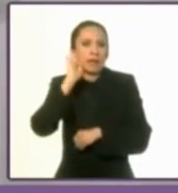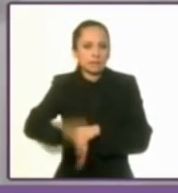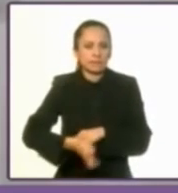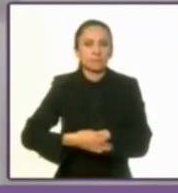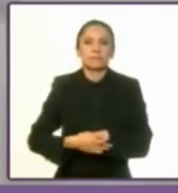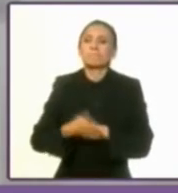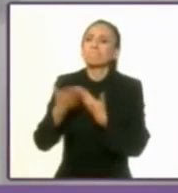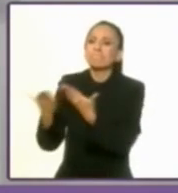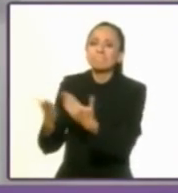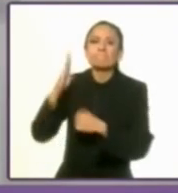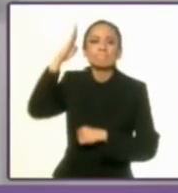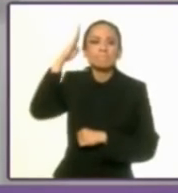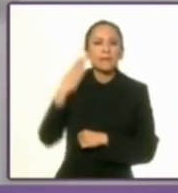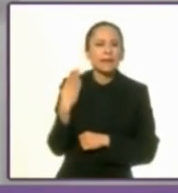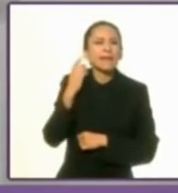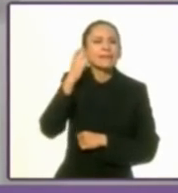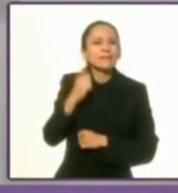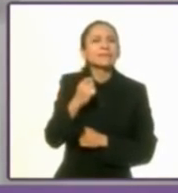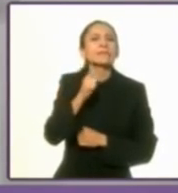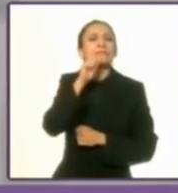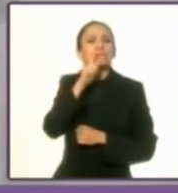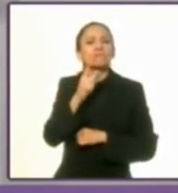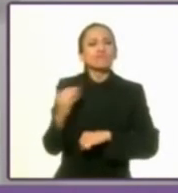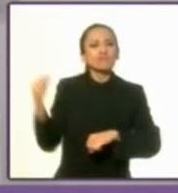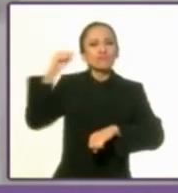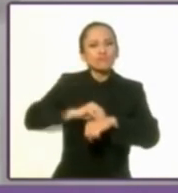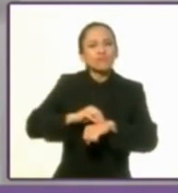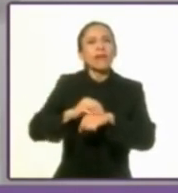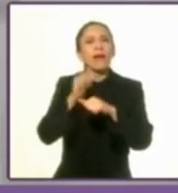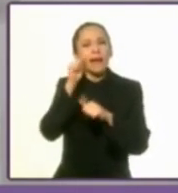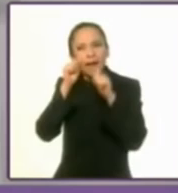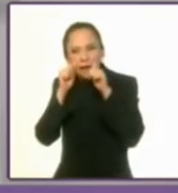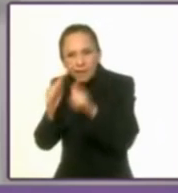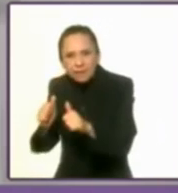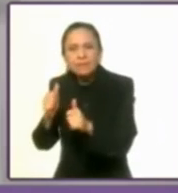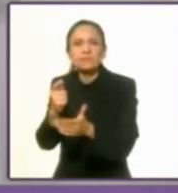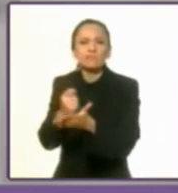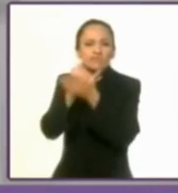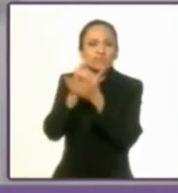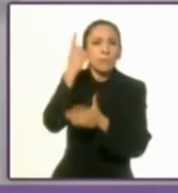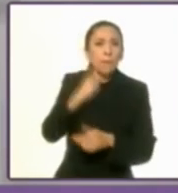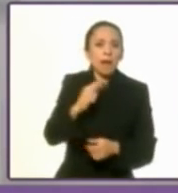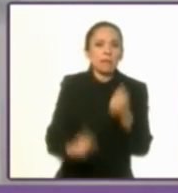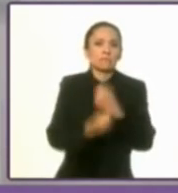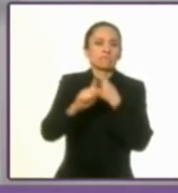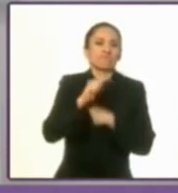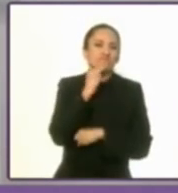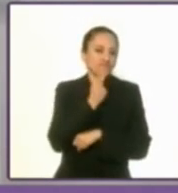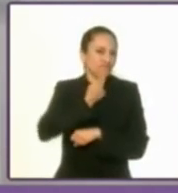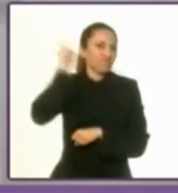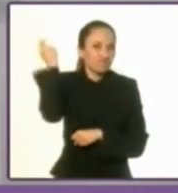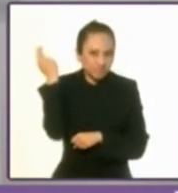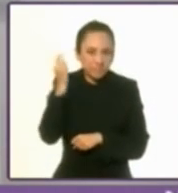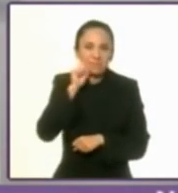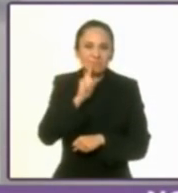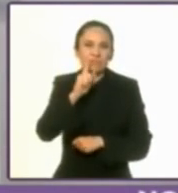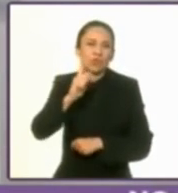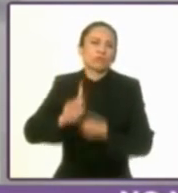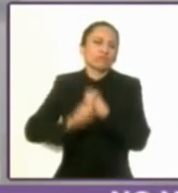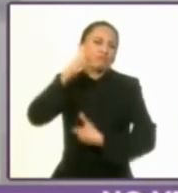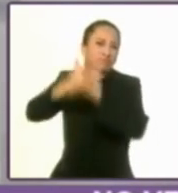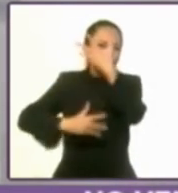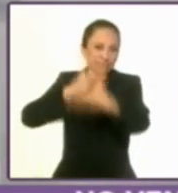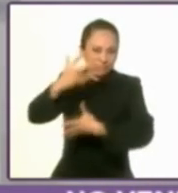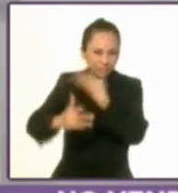quiere decir la constitución de clínicas de las emociones para atender el problema de suicidio violencia intrafamiliar y abuso sexual claudia sheinbaum